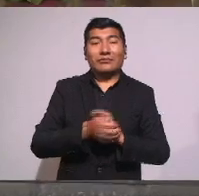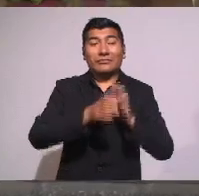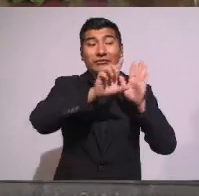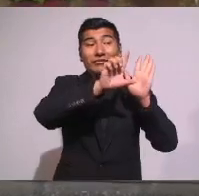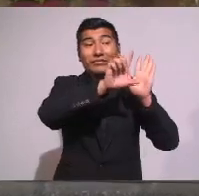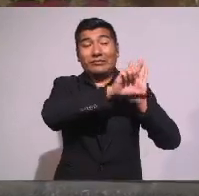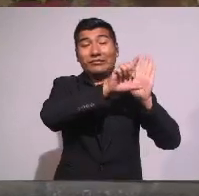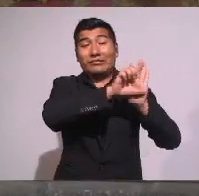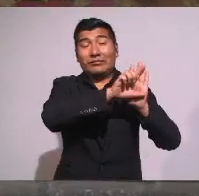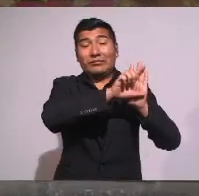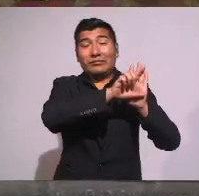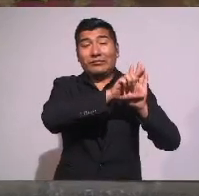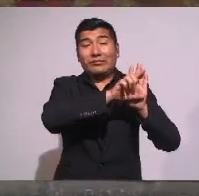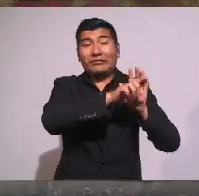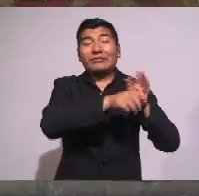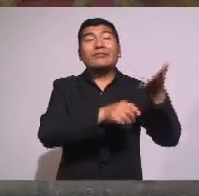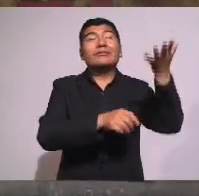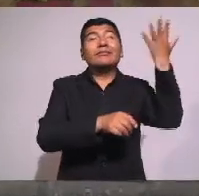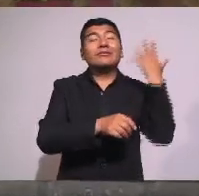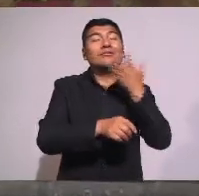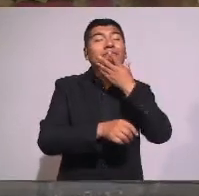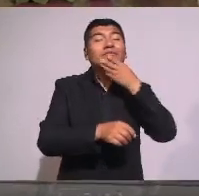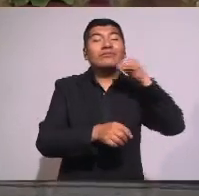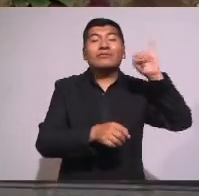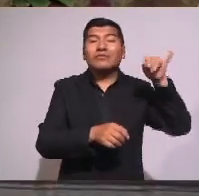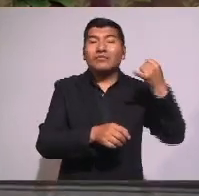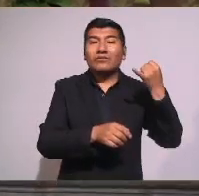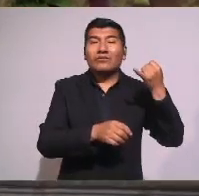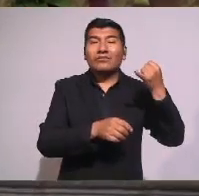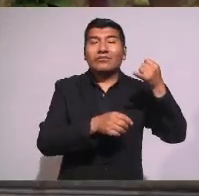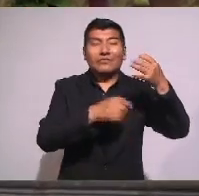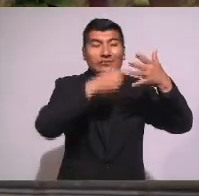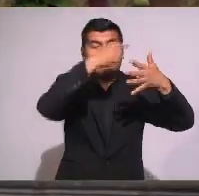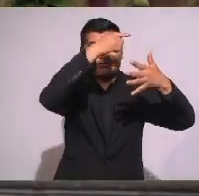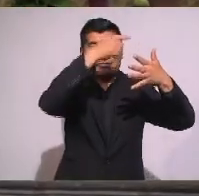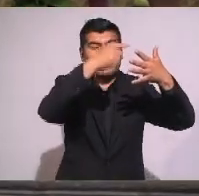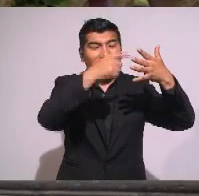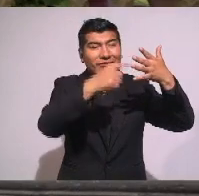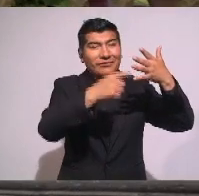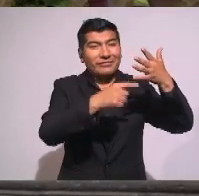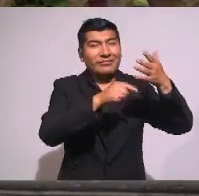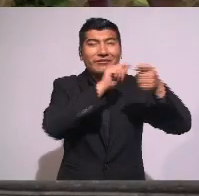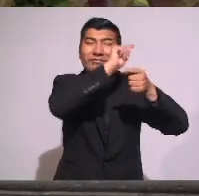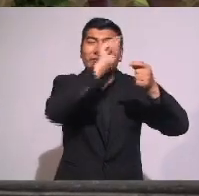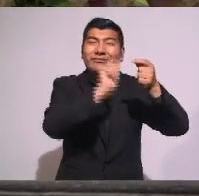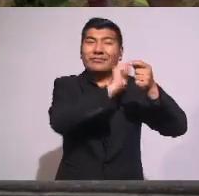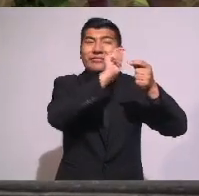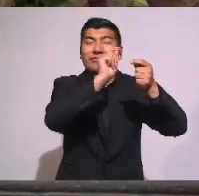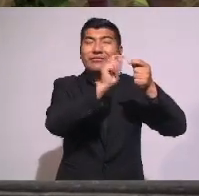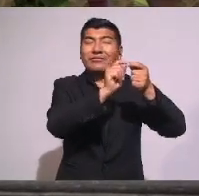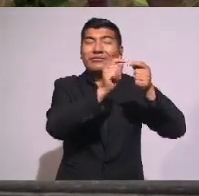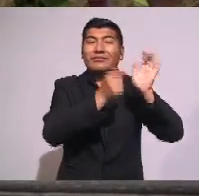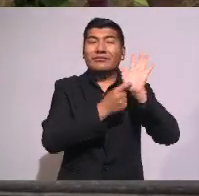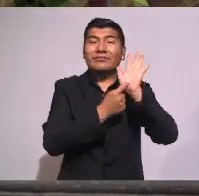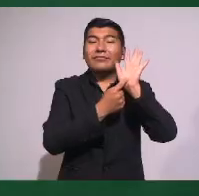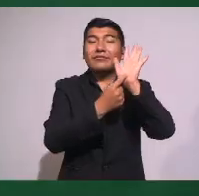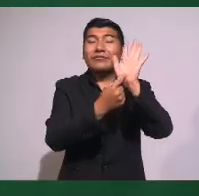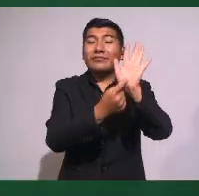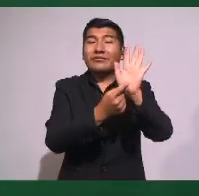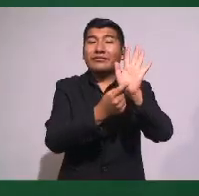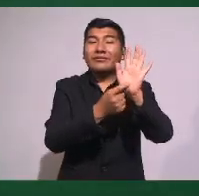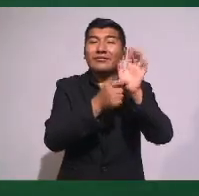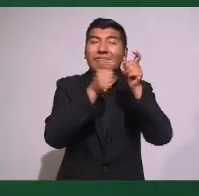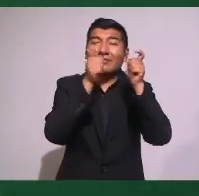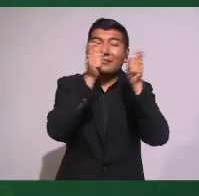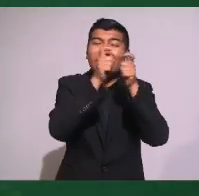del judaísmo en tiempos de Jesús era un conjunto de prescripciones que detallaban hasta en lo